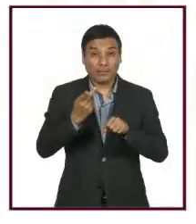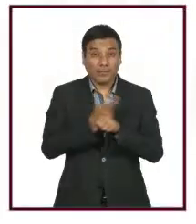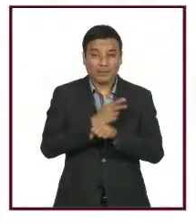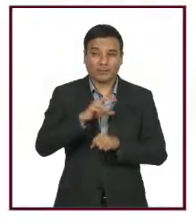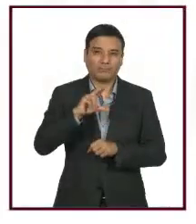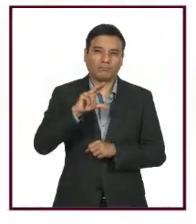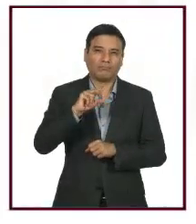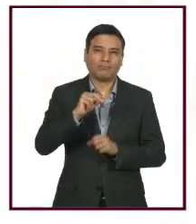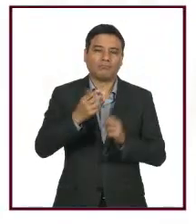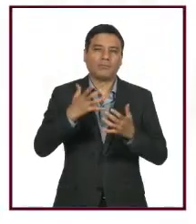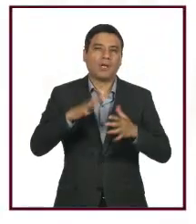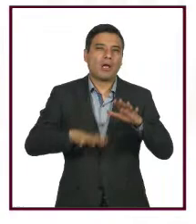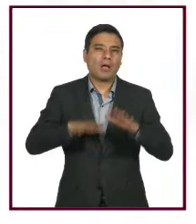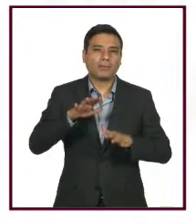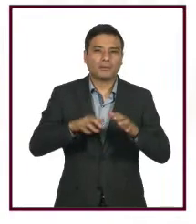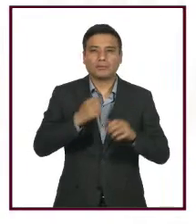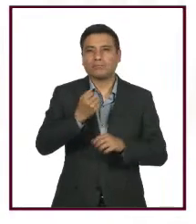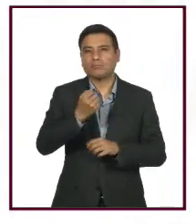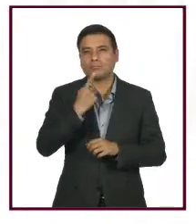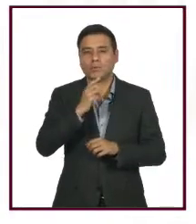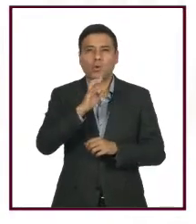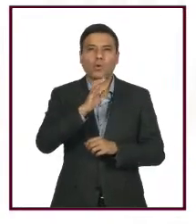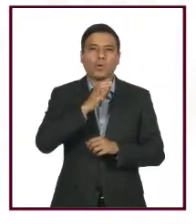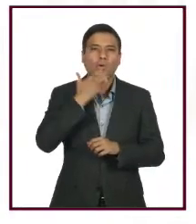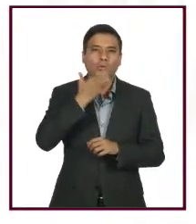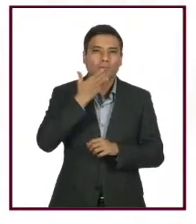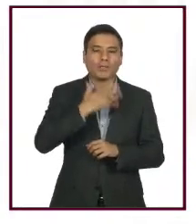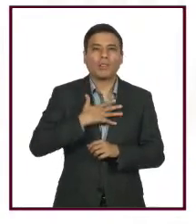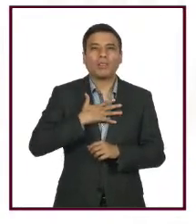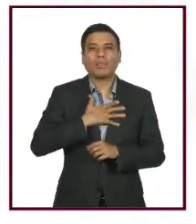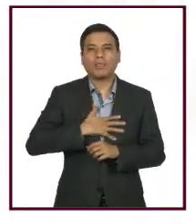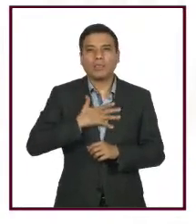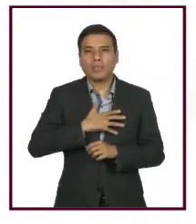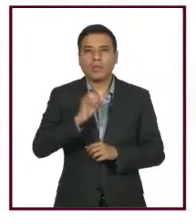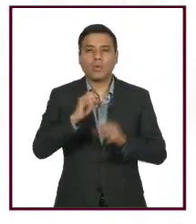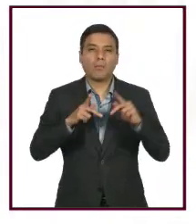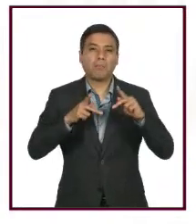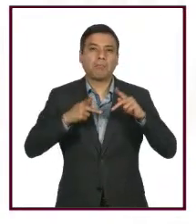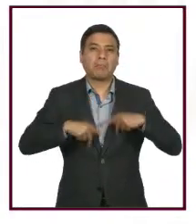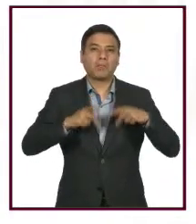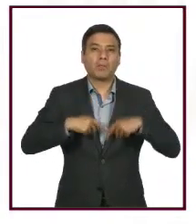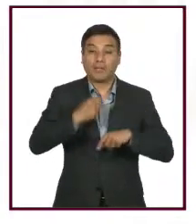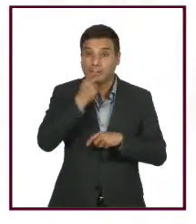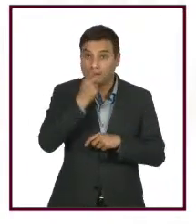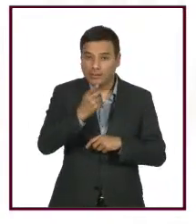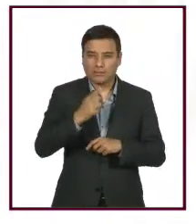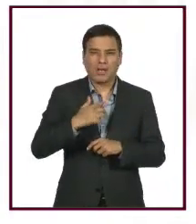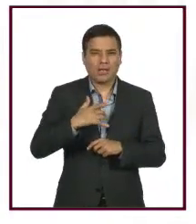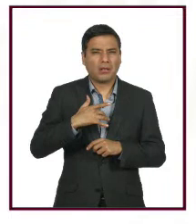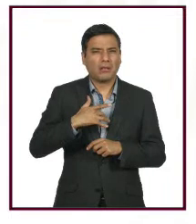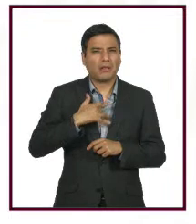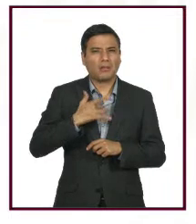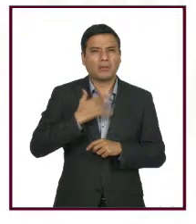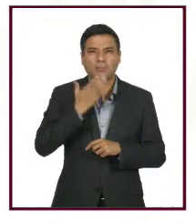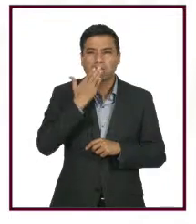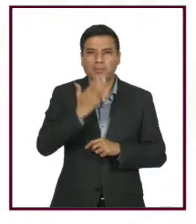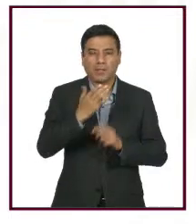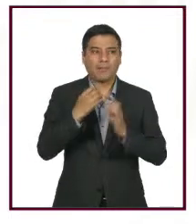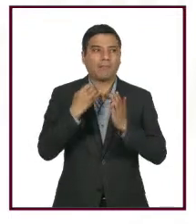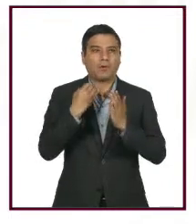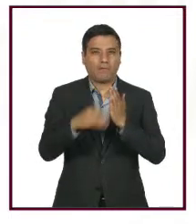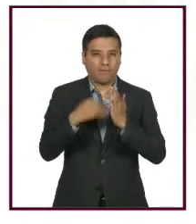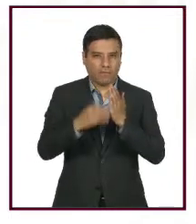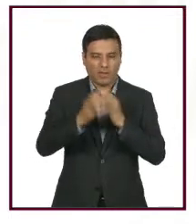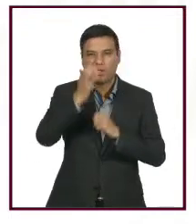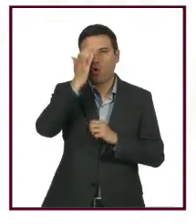¿no? Y muchas veces lo consumen como experimento porque les dijeron que se siente bien, pero desconocen todo lo demás, ¿no? Entonces,